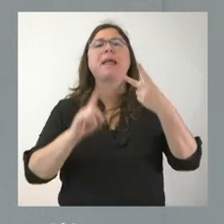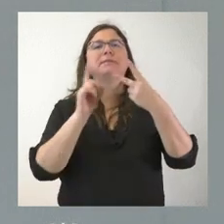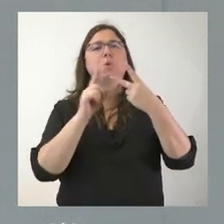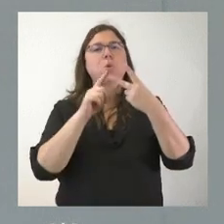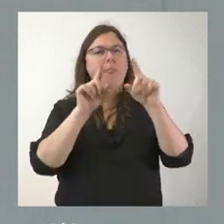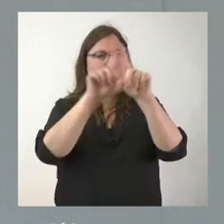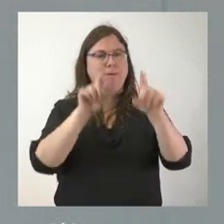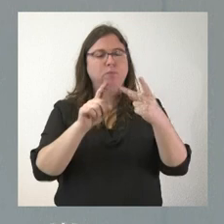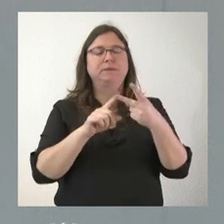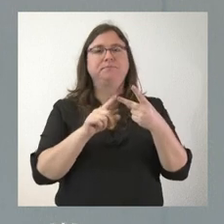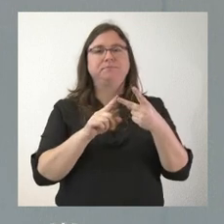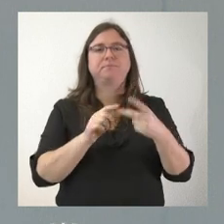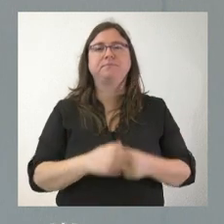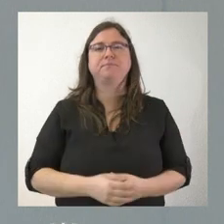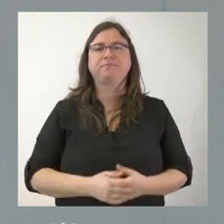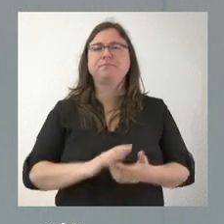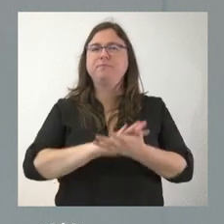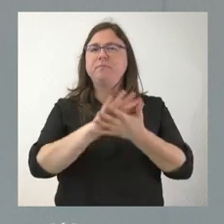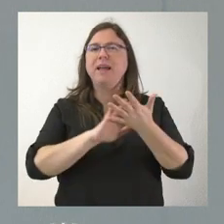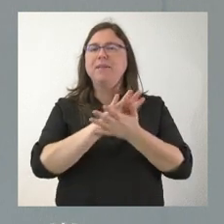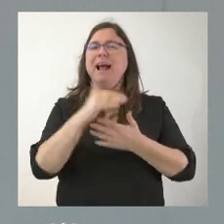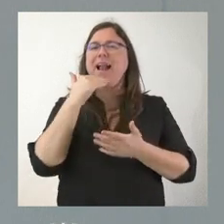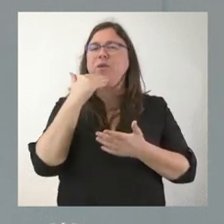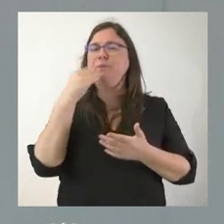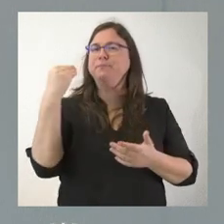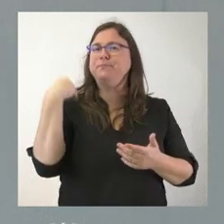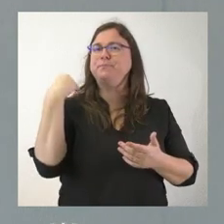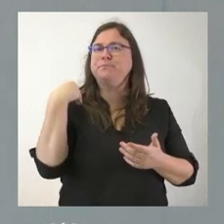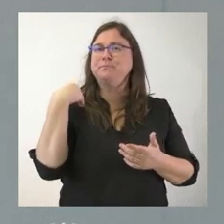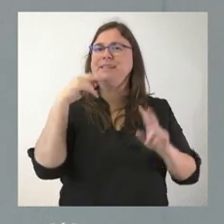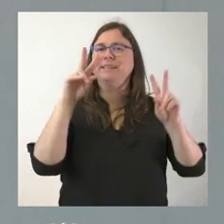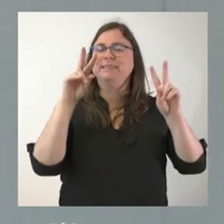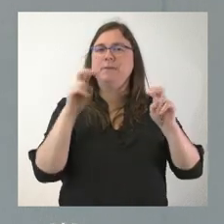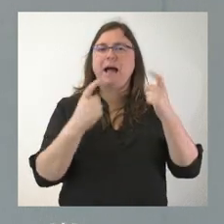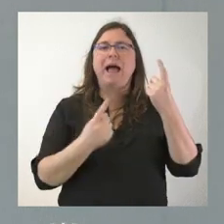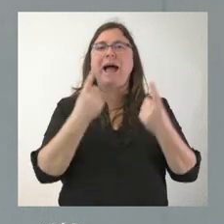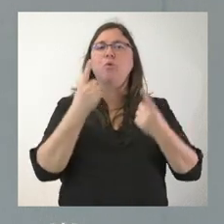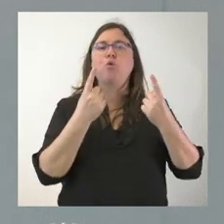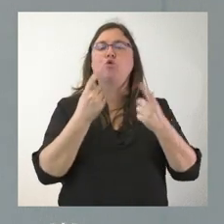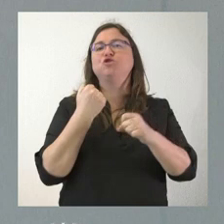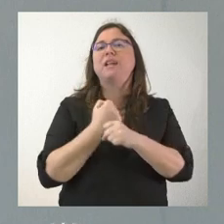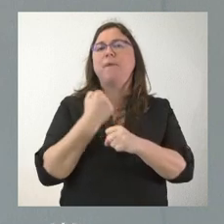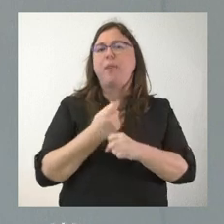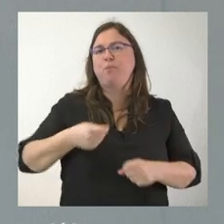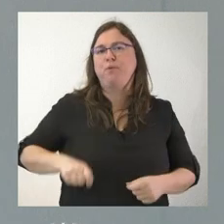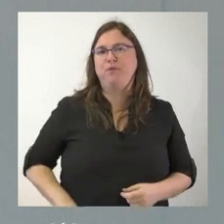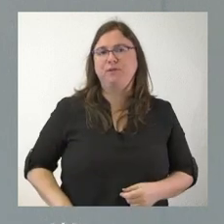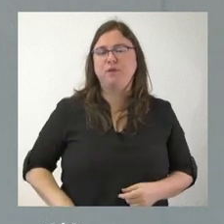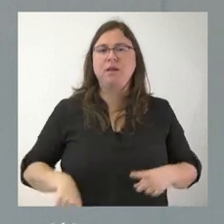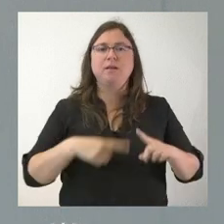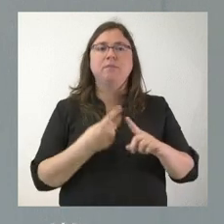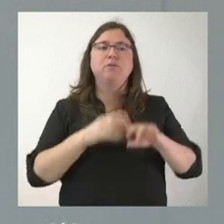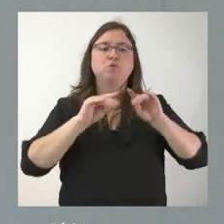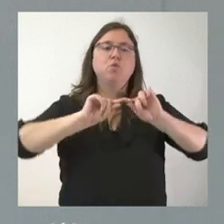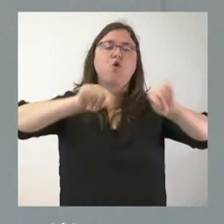pregunta habla usted de alguna demanda relación con algunos trabajadores y la aplicación de